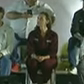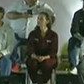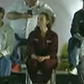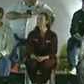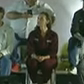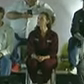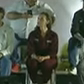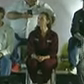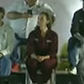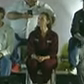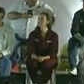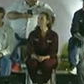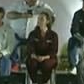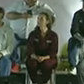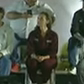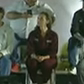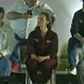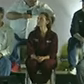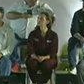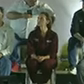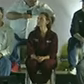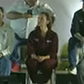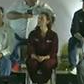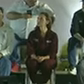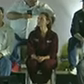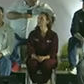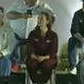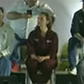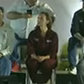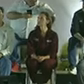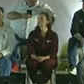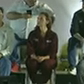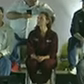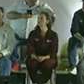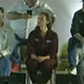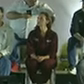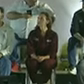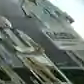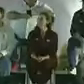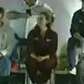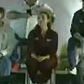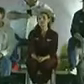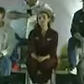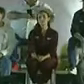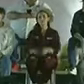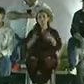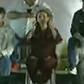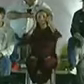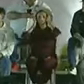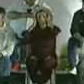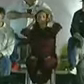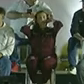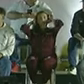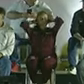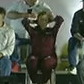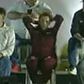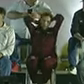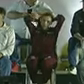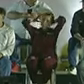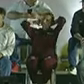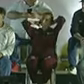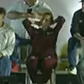ya no más prepotencia y ya no más desigualdad este 2024 les pedimos que